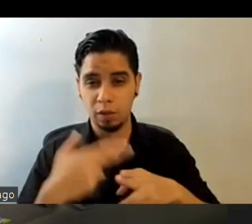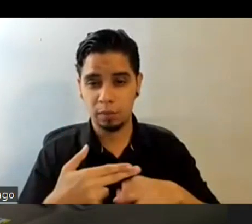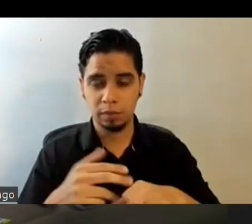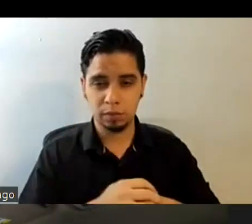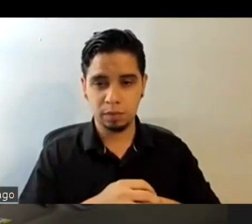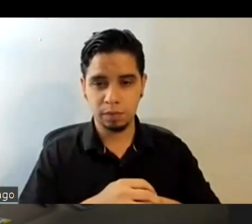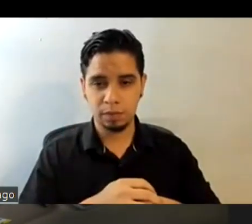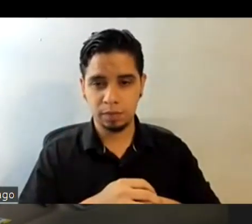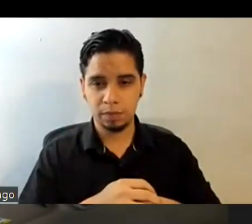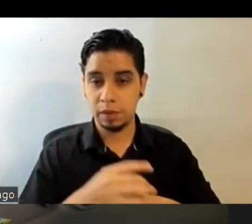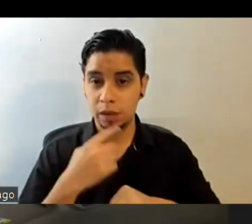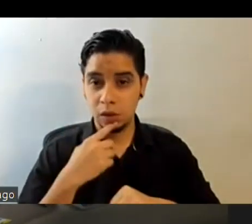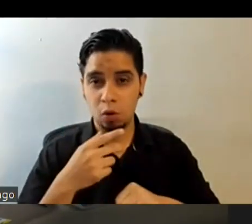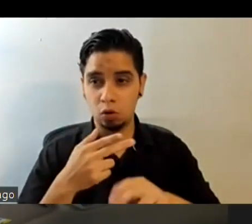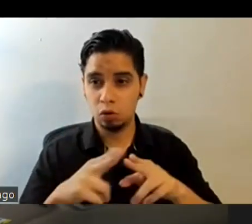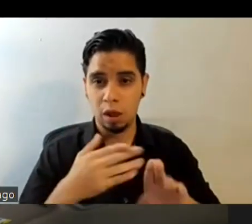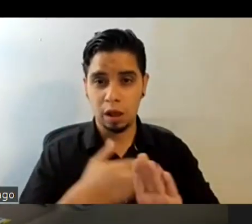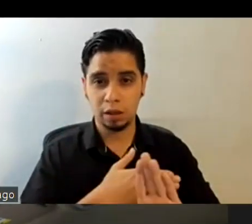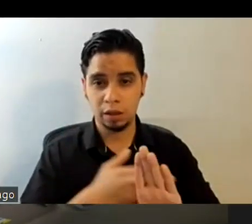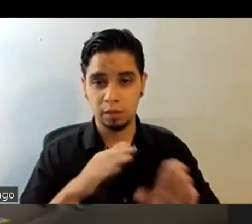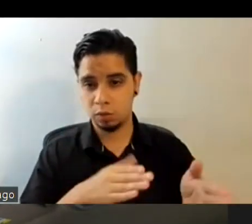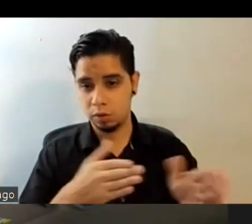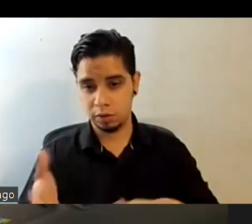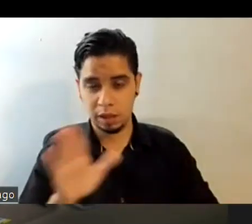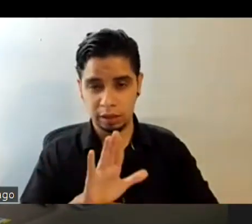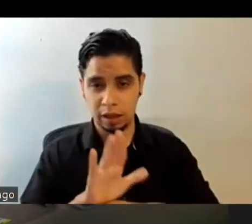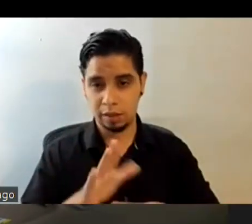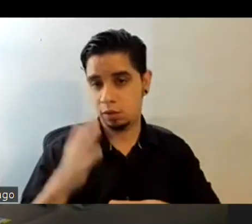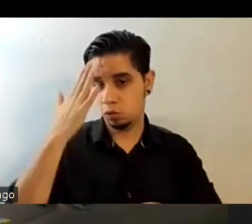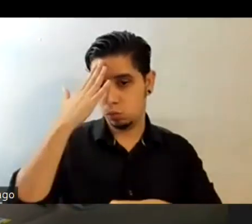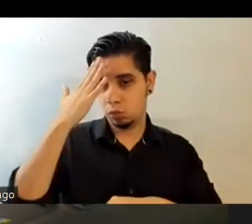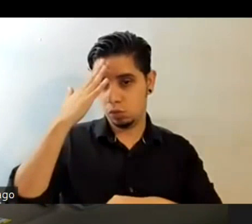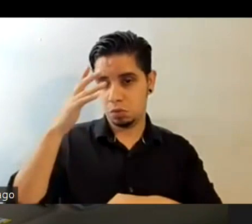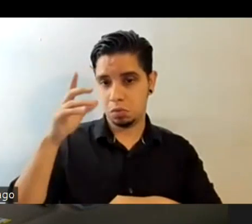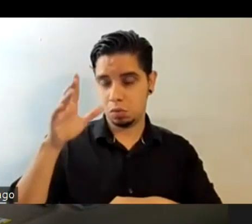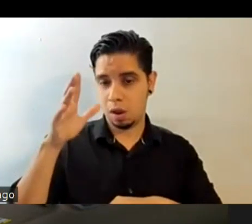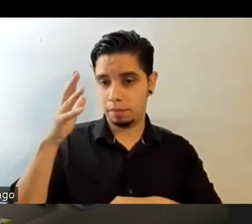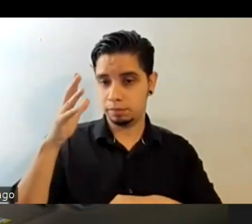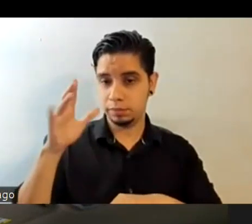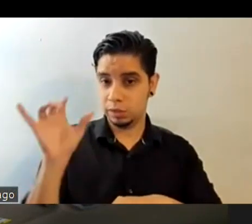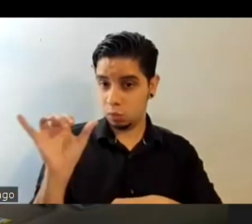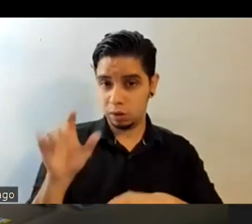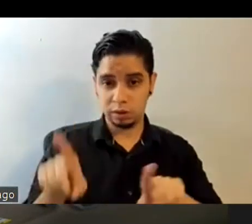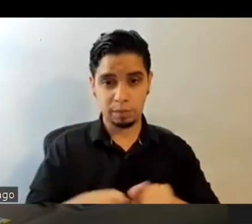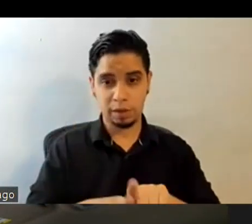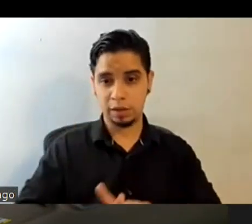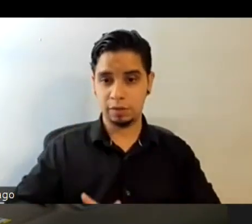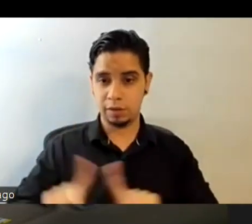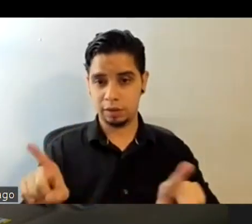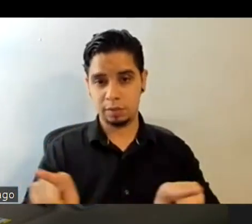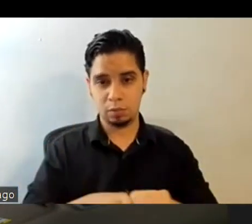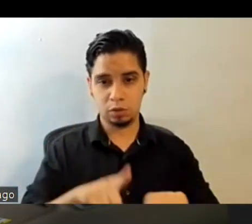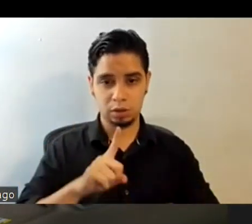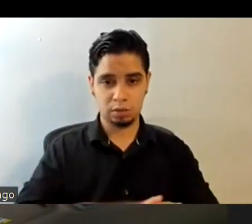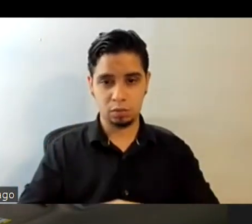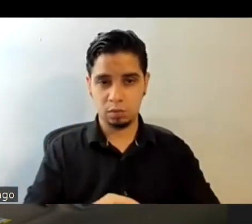poco antes de morir. Aquella tarde descubrió cuán parecidos y diferentes eran a la vez.